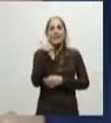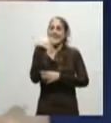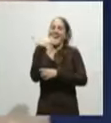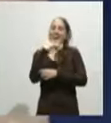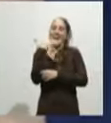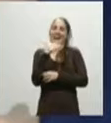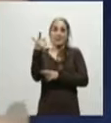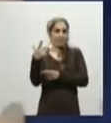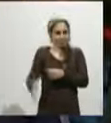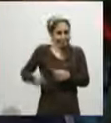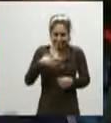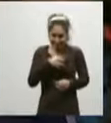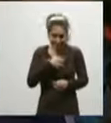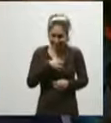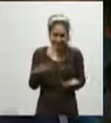No pudieron.